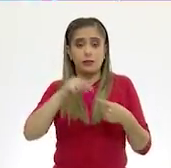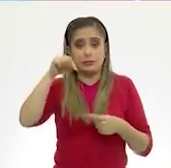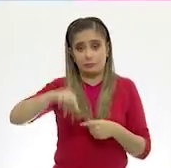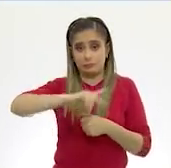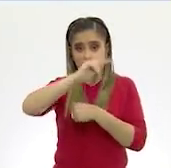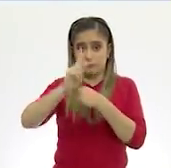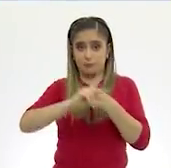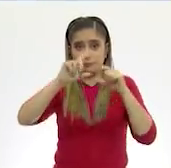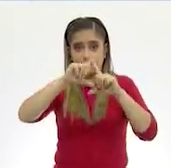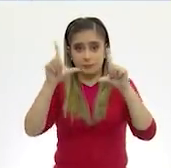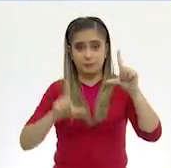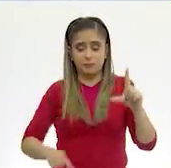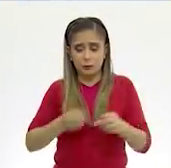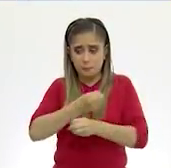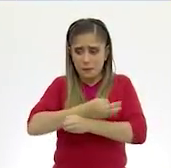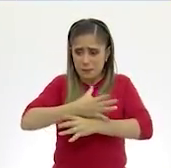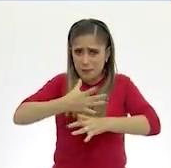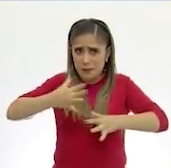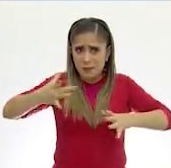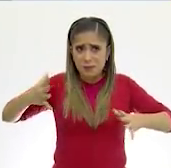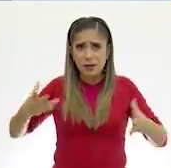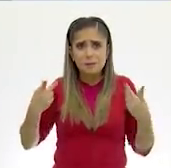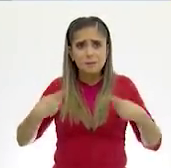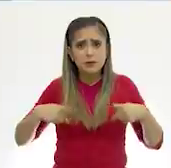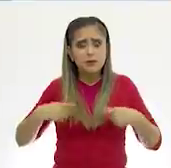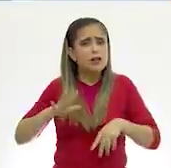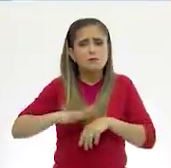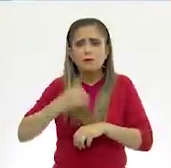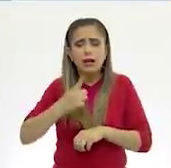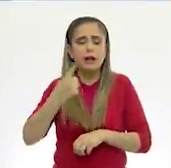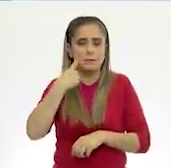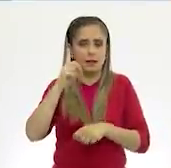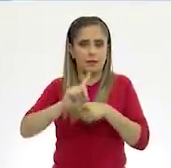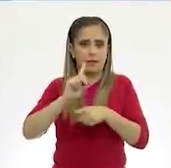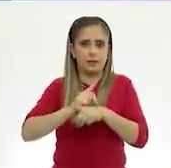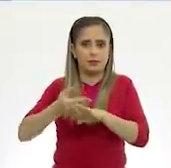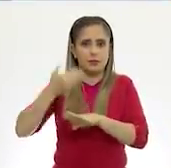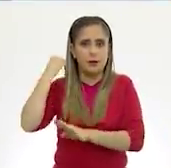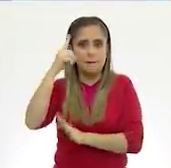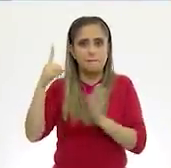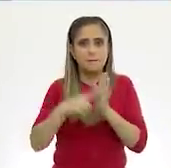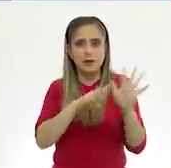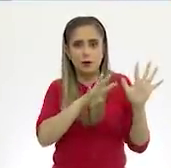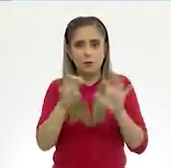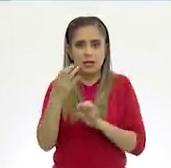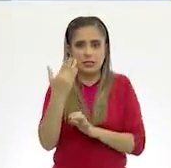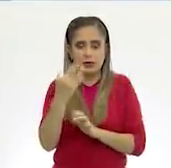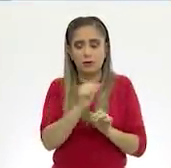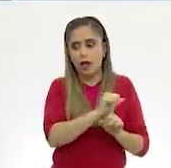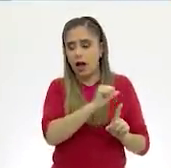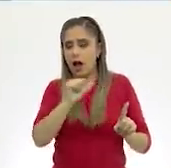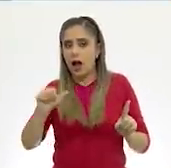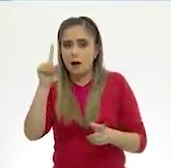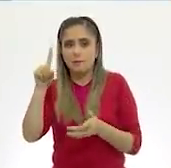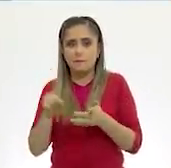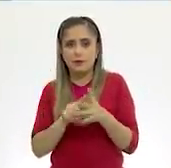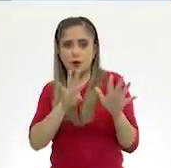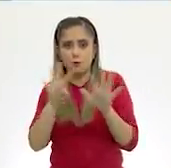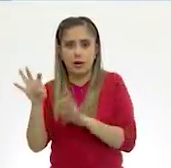país, el crecimiento poblacional se da a partir de 1950 y hasta